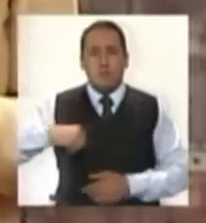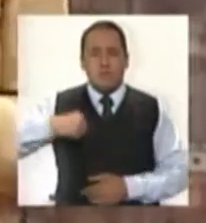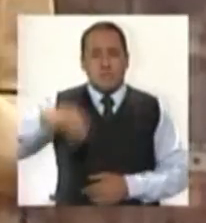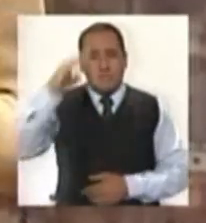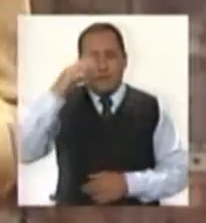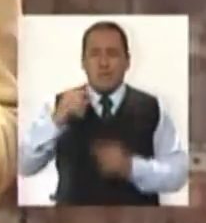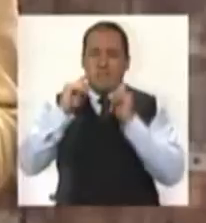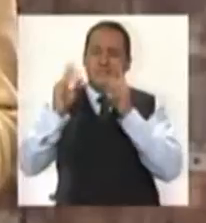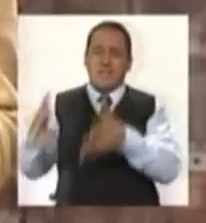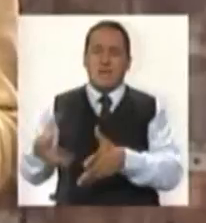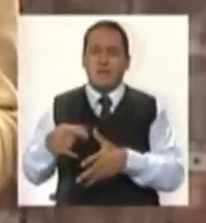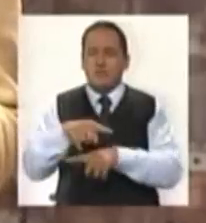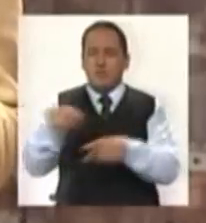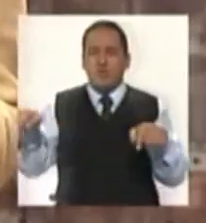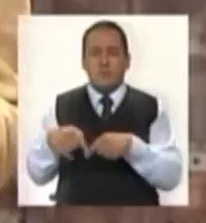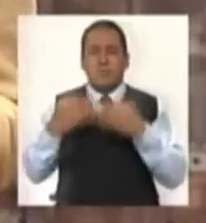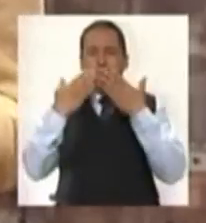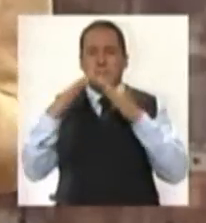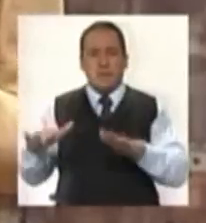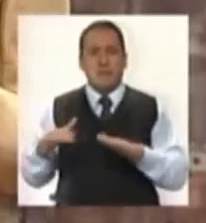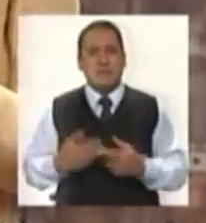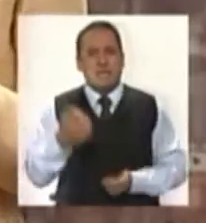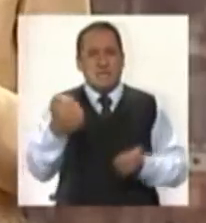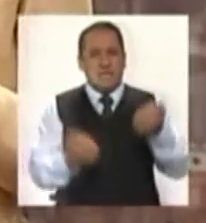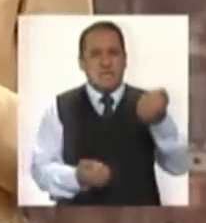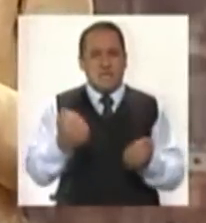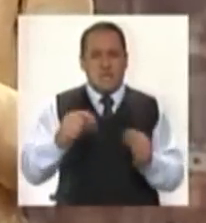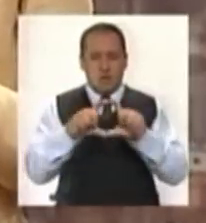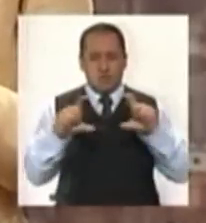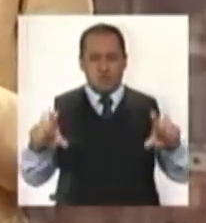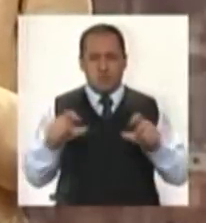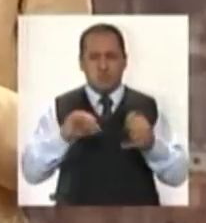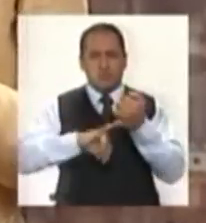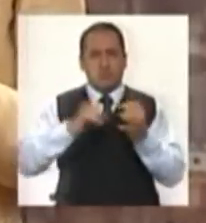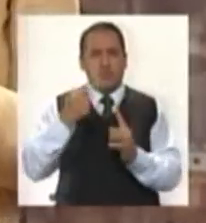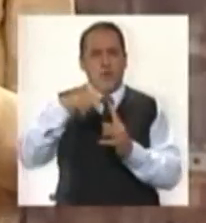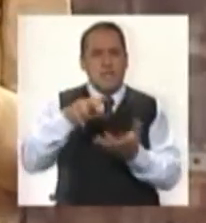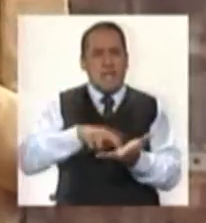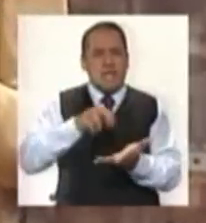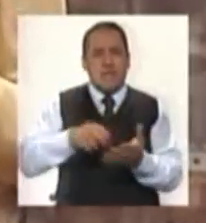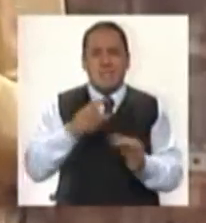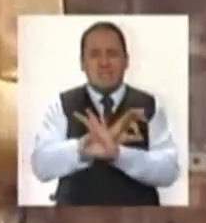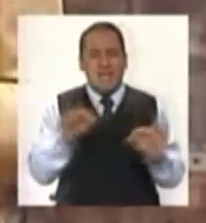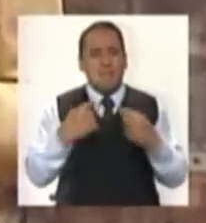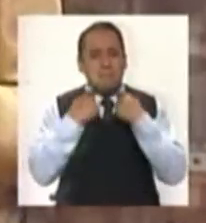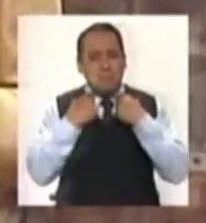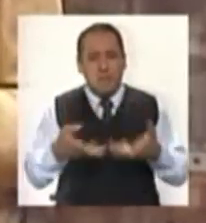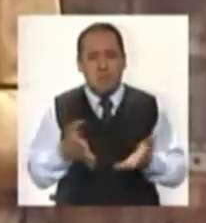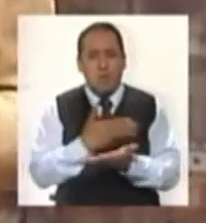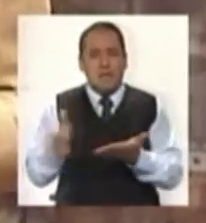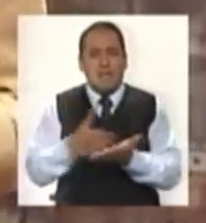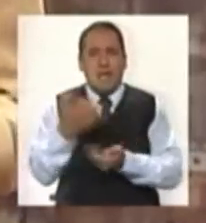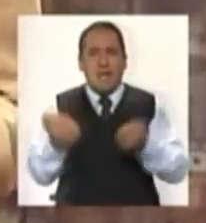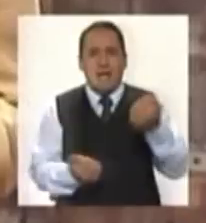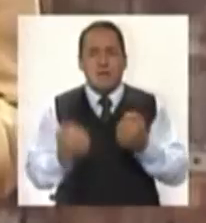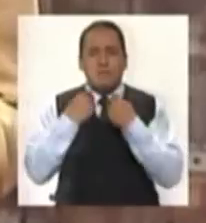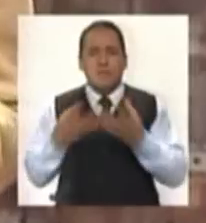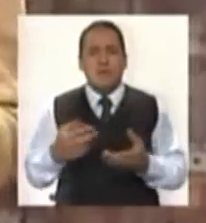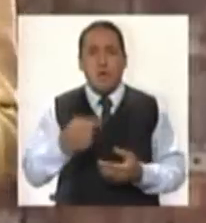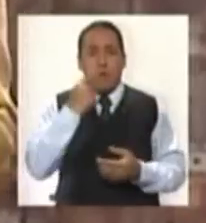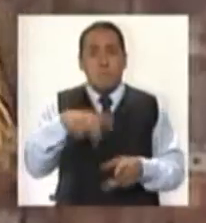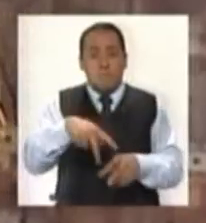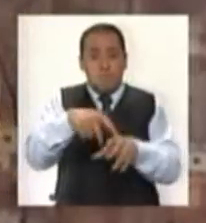engañó a todos los limeños con patrulleros sin SOAT ni placas y circulinas alquiladas, motos en uso sin